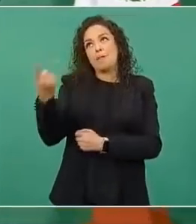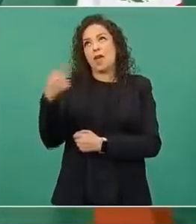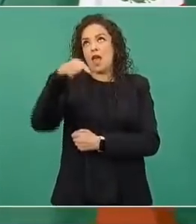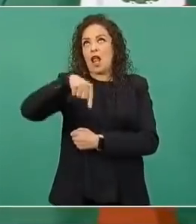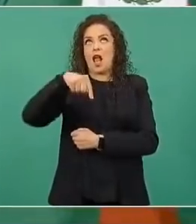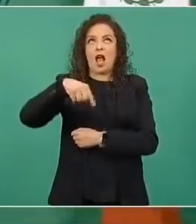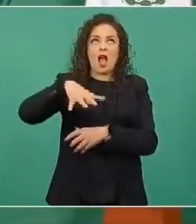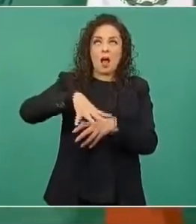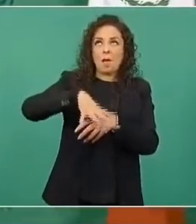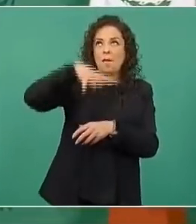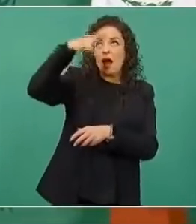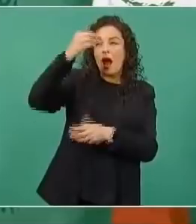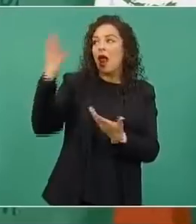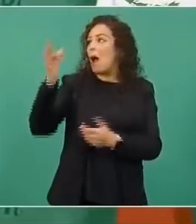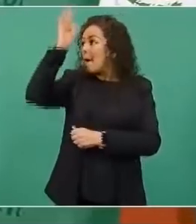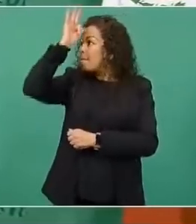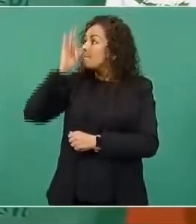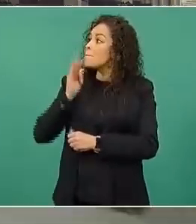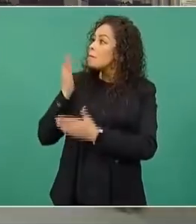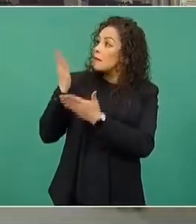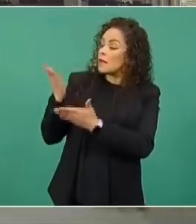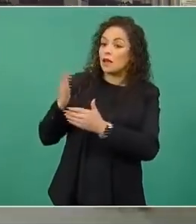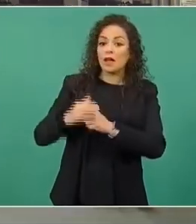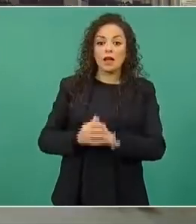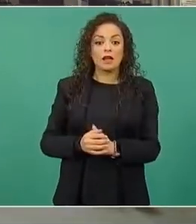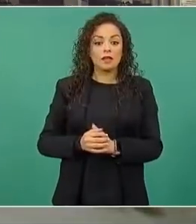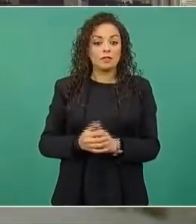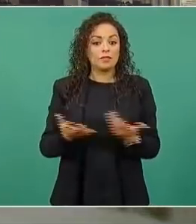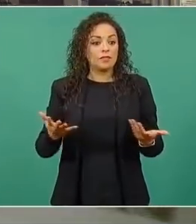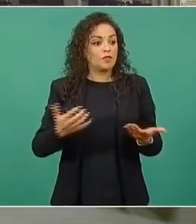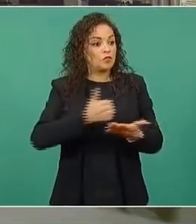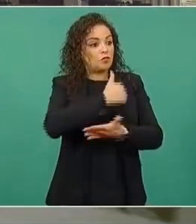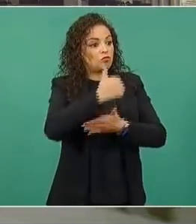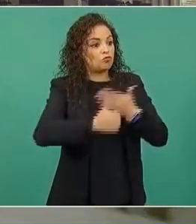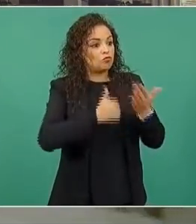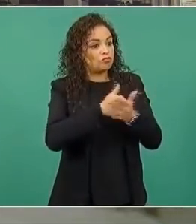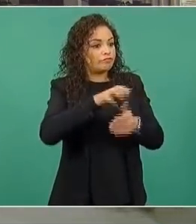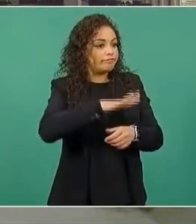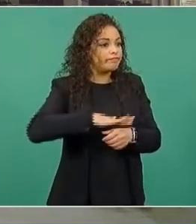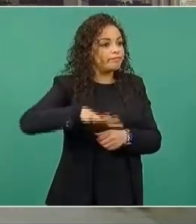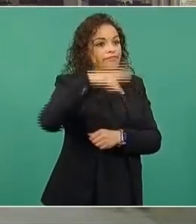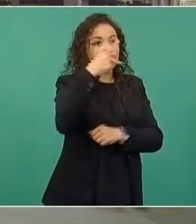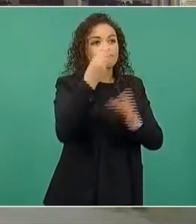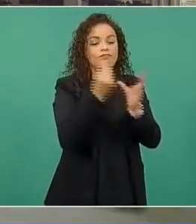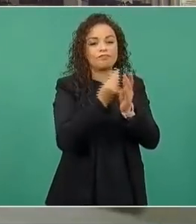la catedral, las ciudades mineras,